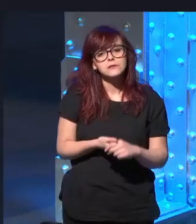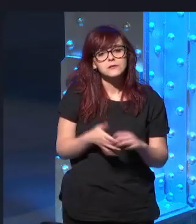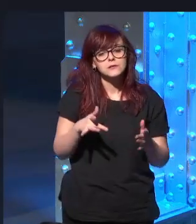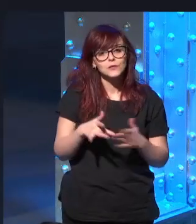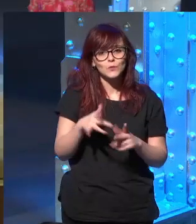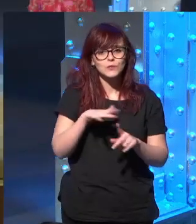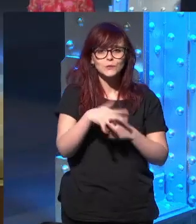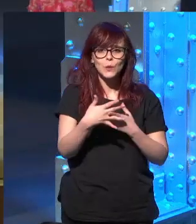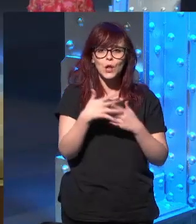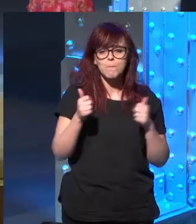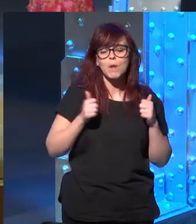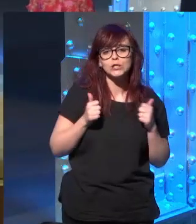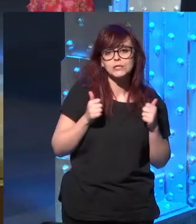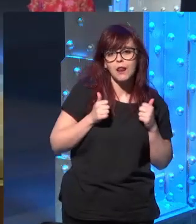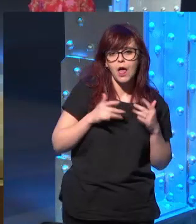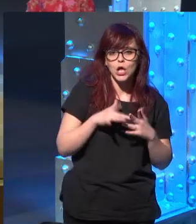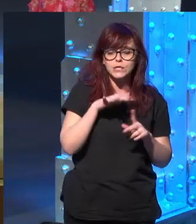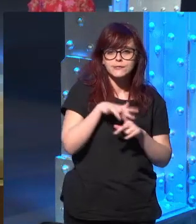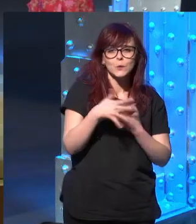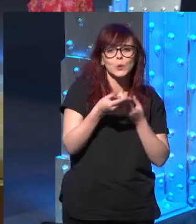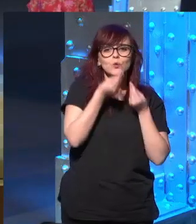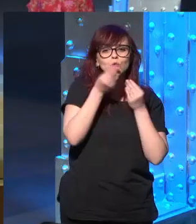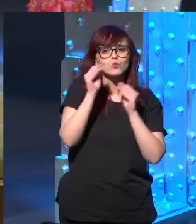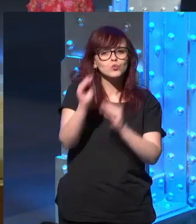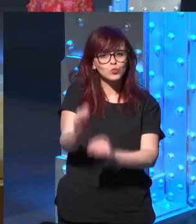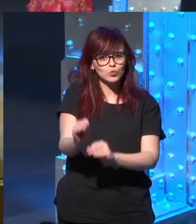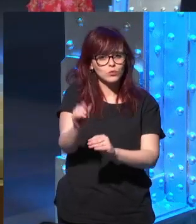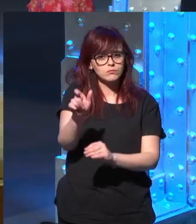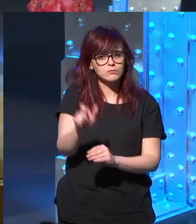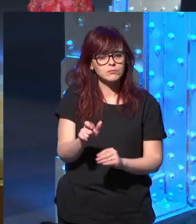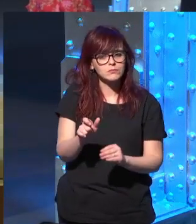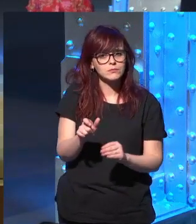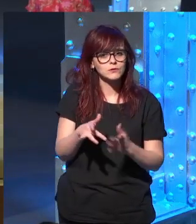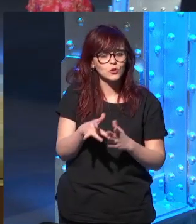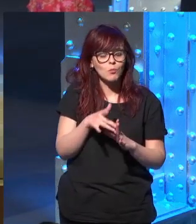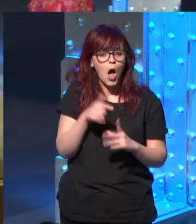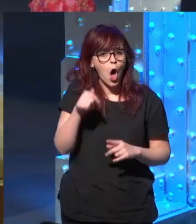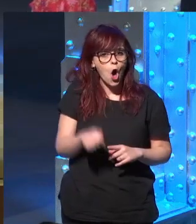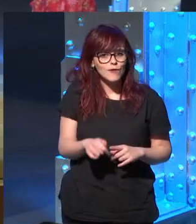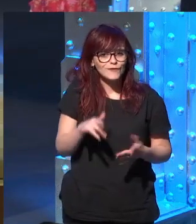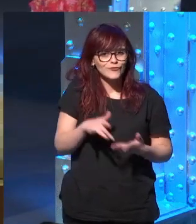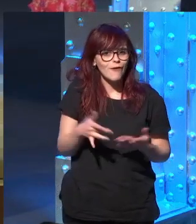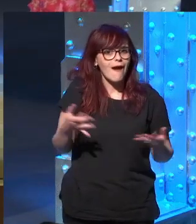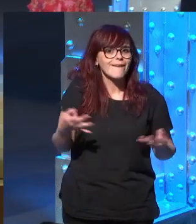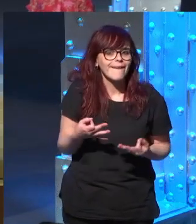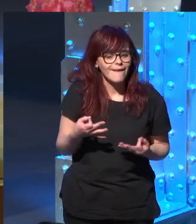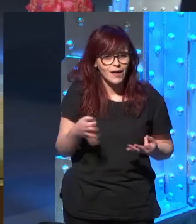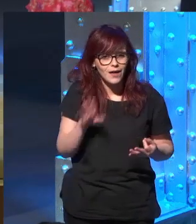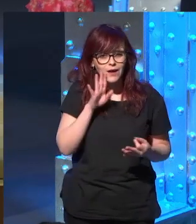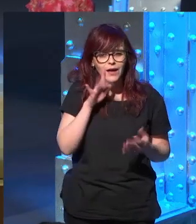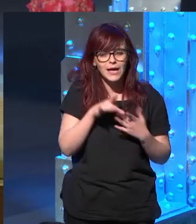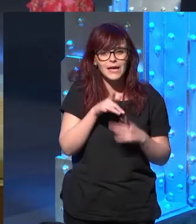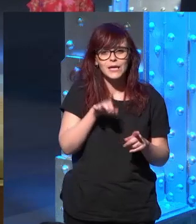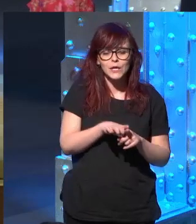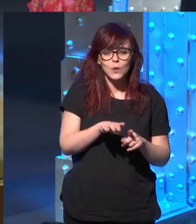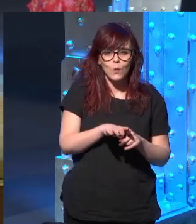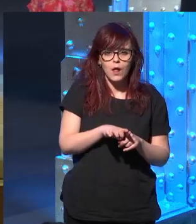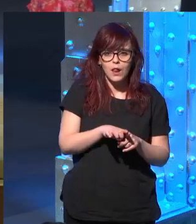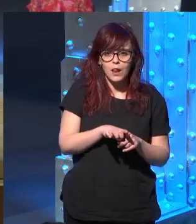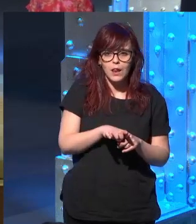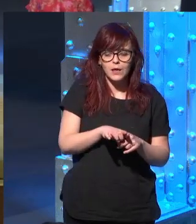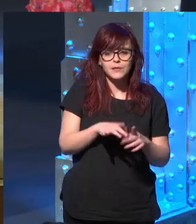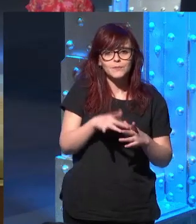Uh-huh. Es inevitable, tus circunstancias son lo que te ha pasado hoy, en un plano más íntimo, pero también